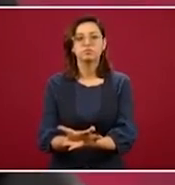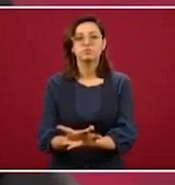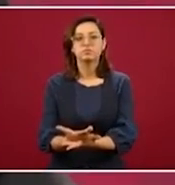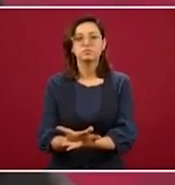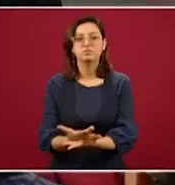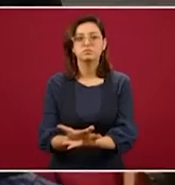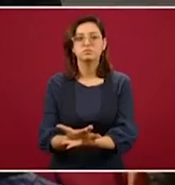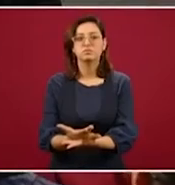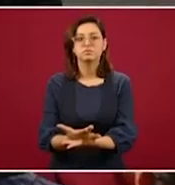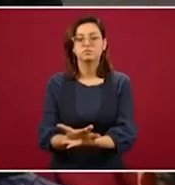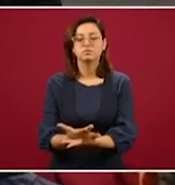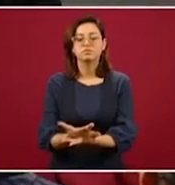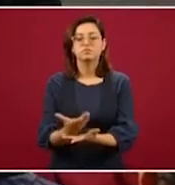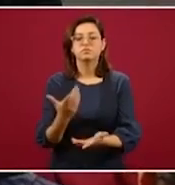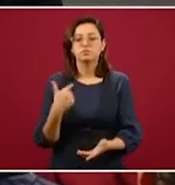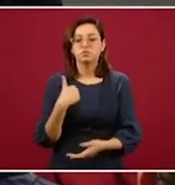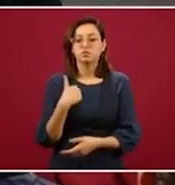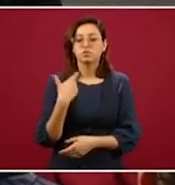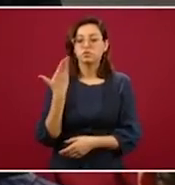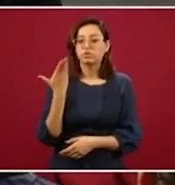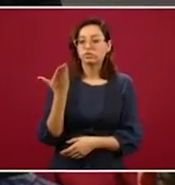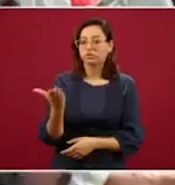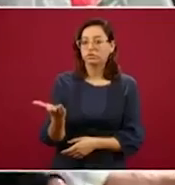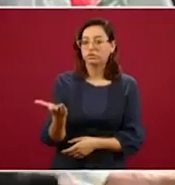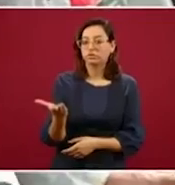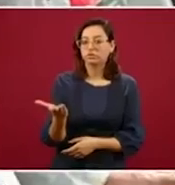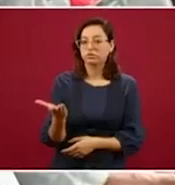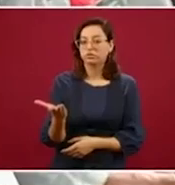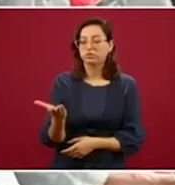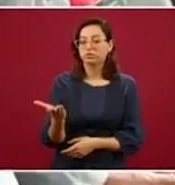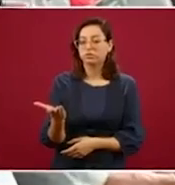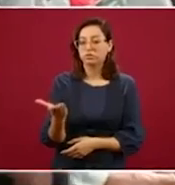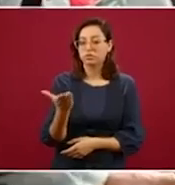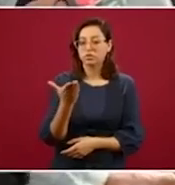por ejemplo, yo te pido a ti que